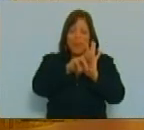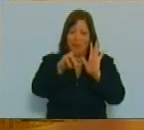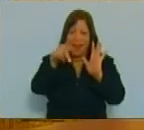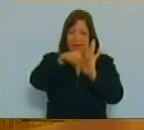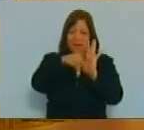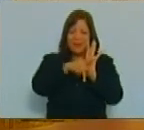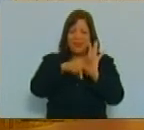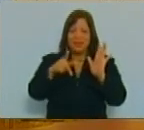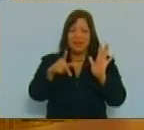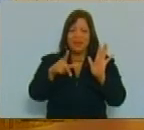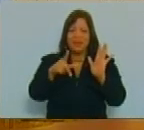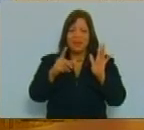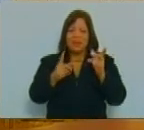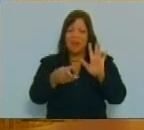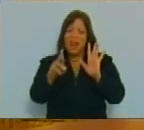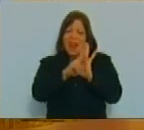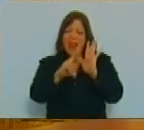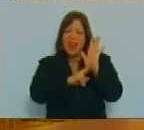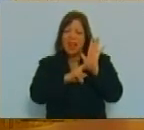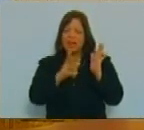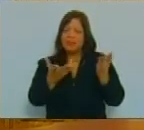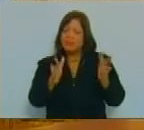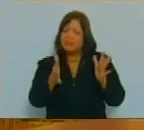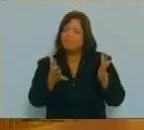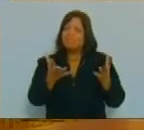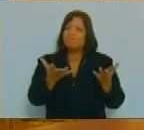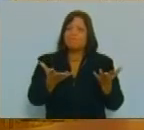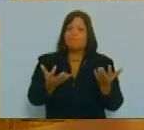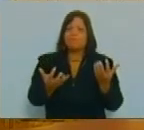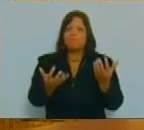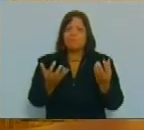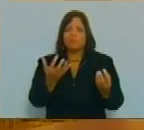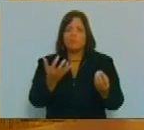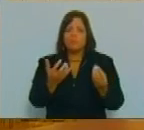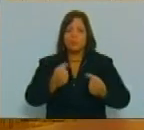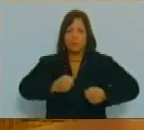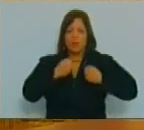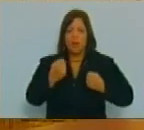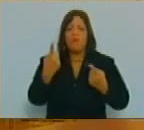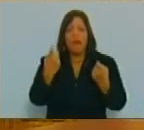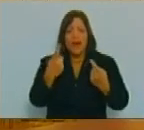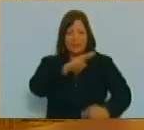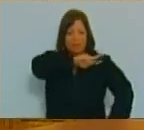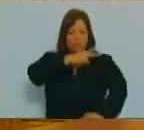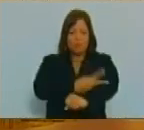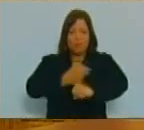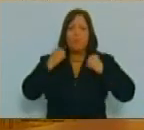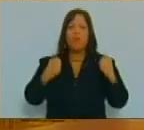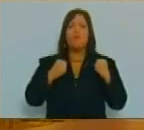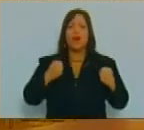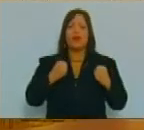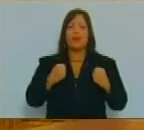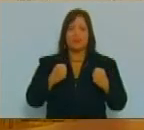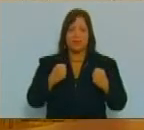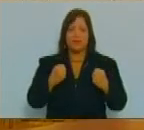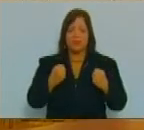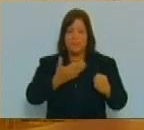un código de procesamiento penal robusto establezca